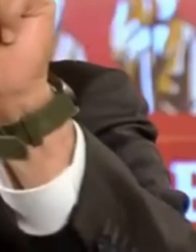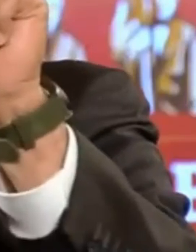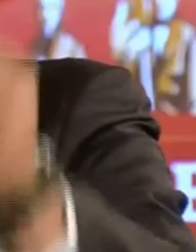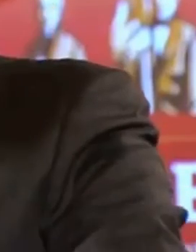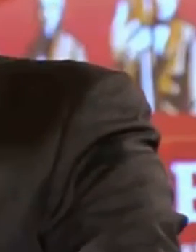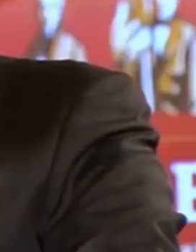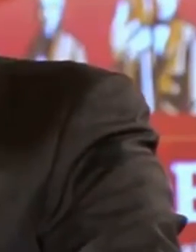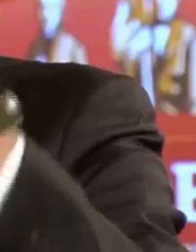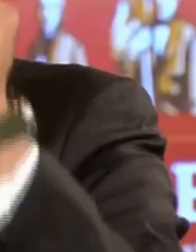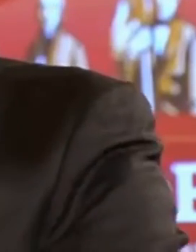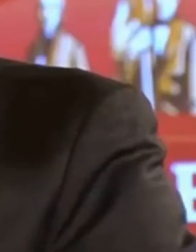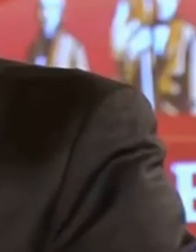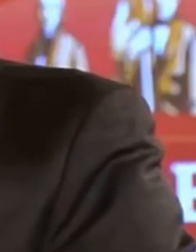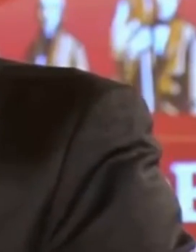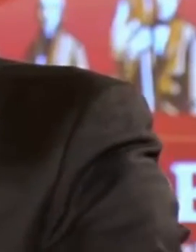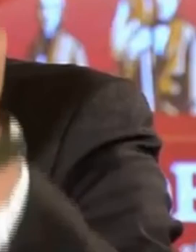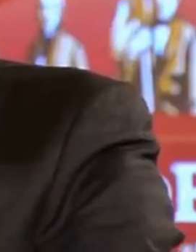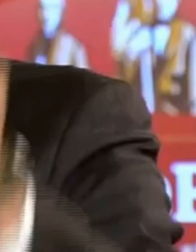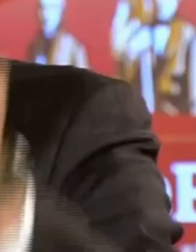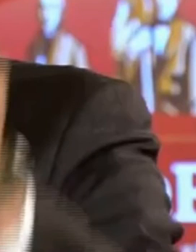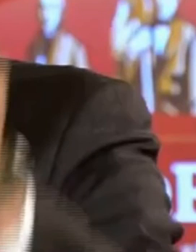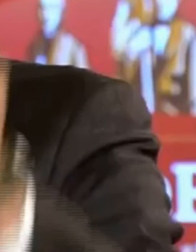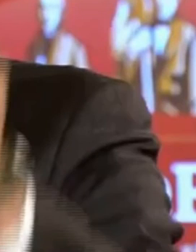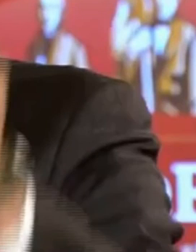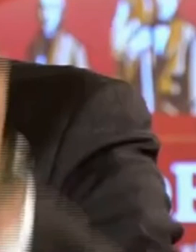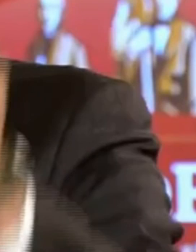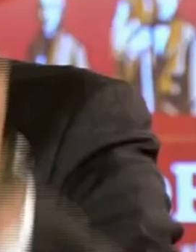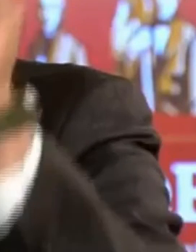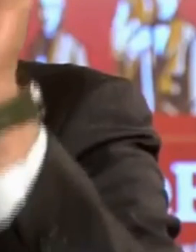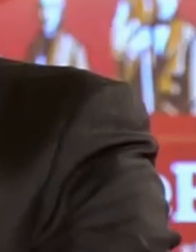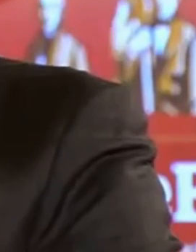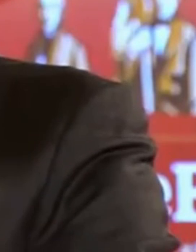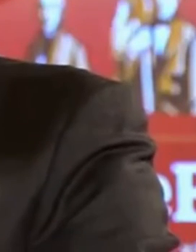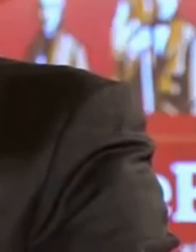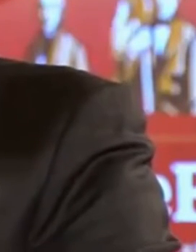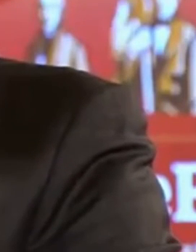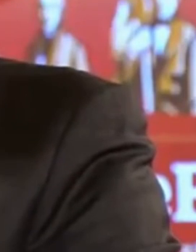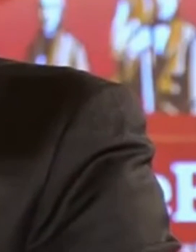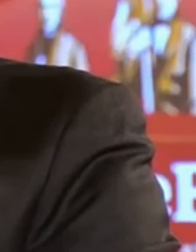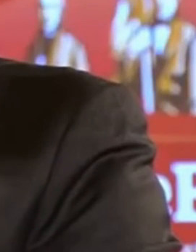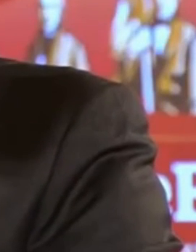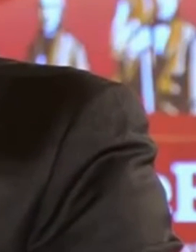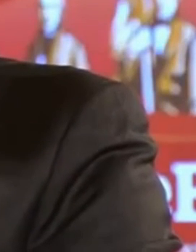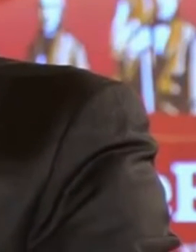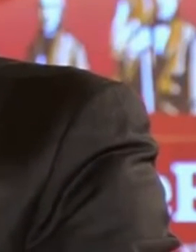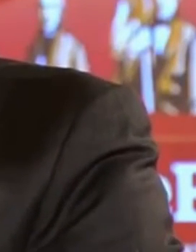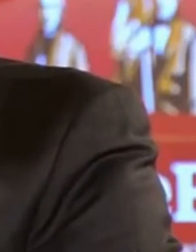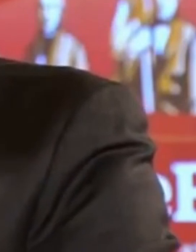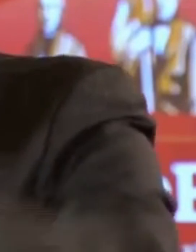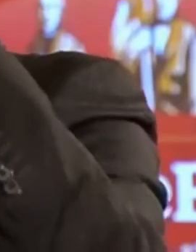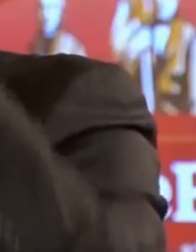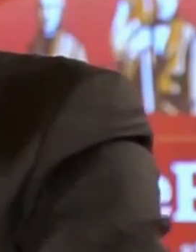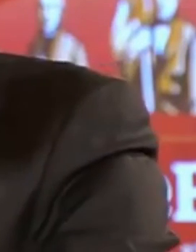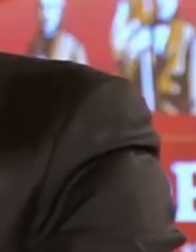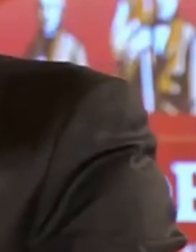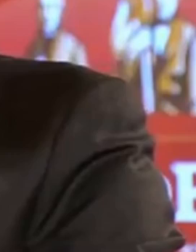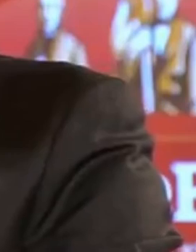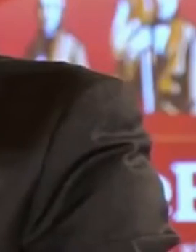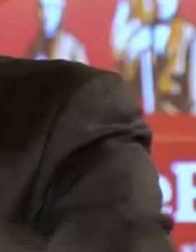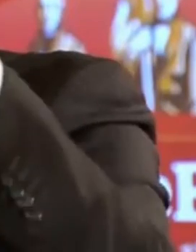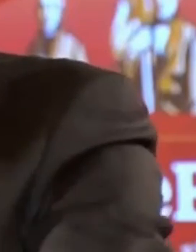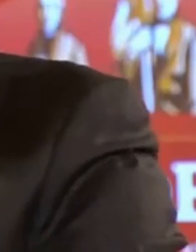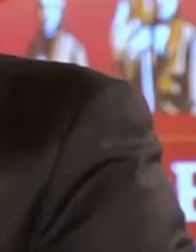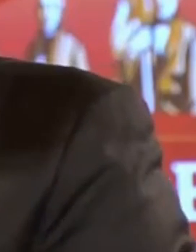Si una persona, sea quien sea, cometió un delito y se le demuestra que se ha juzgado,